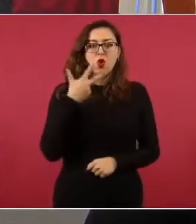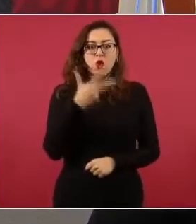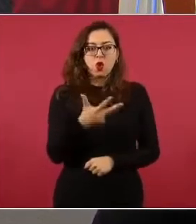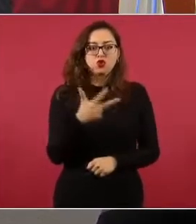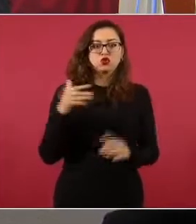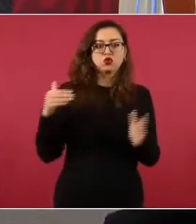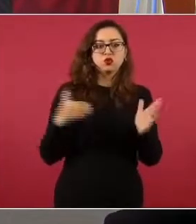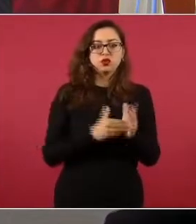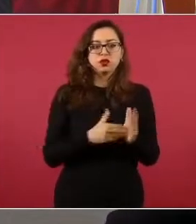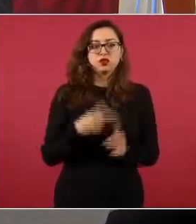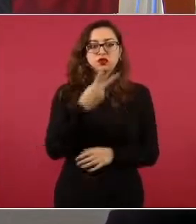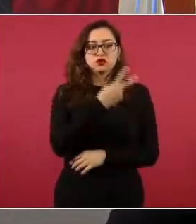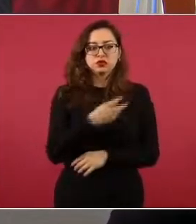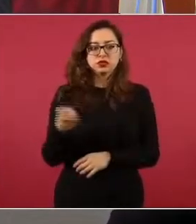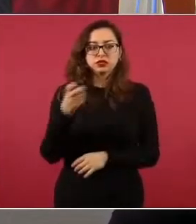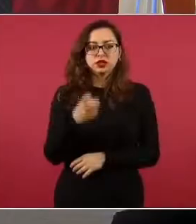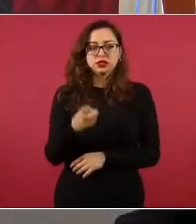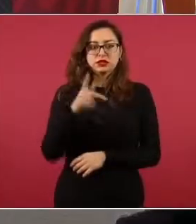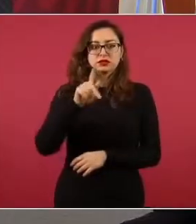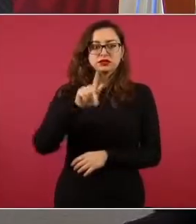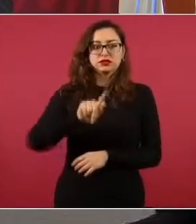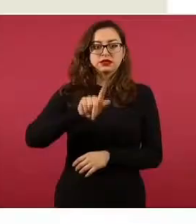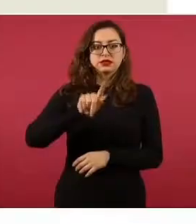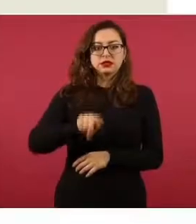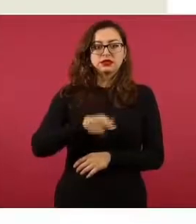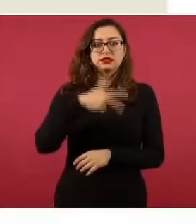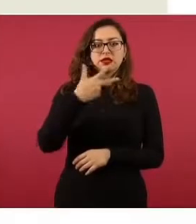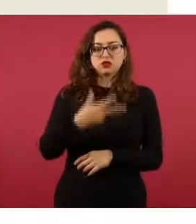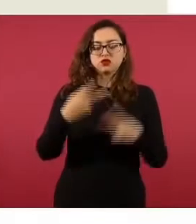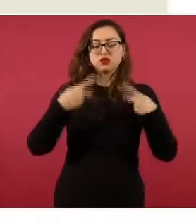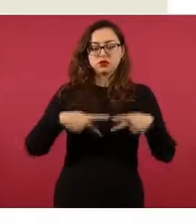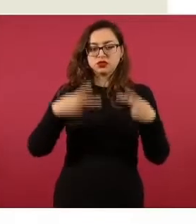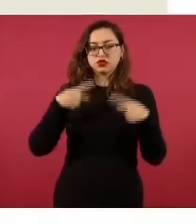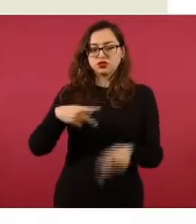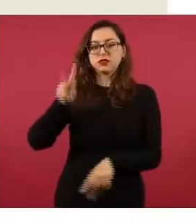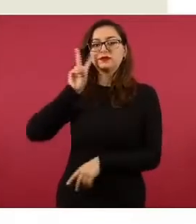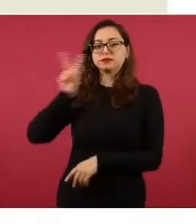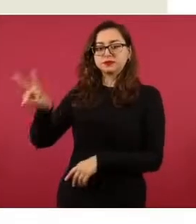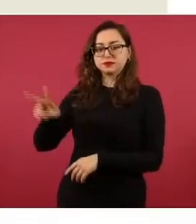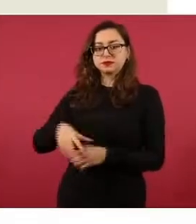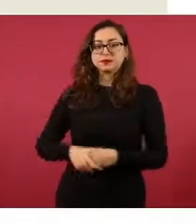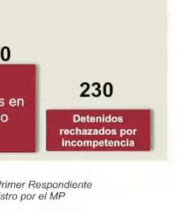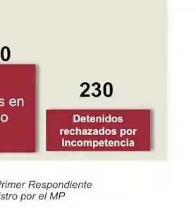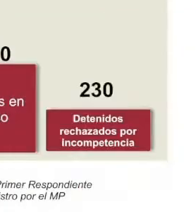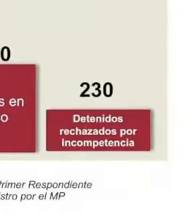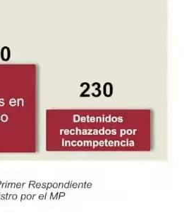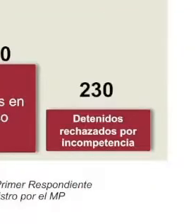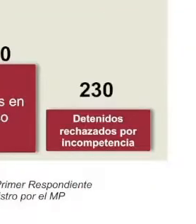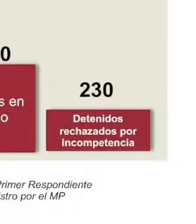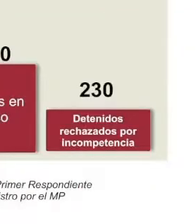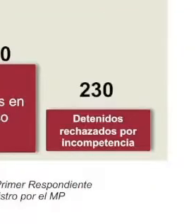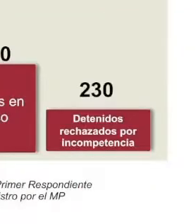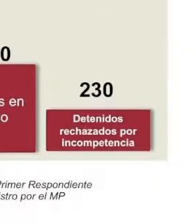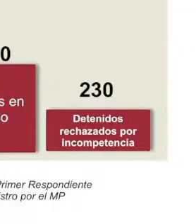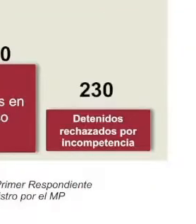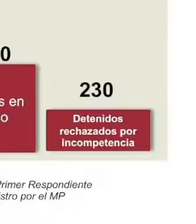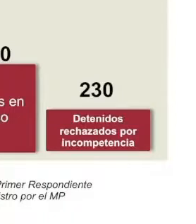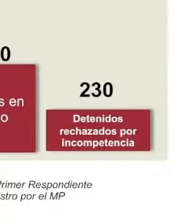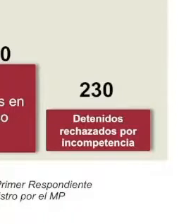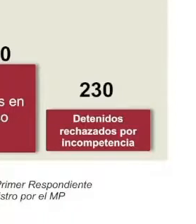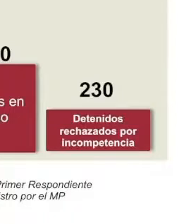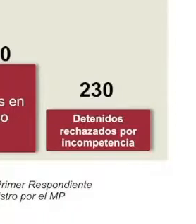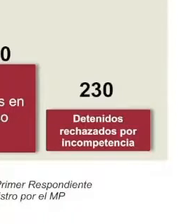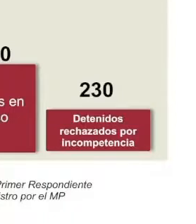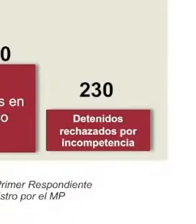8,278 personas por delitos del fuero común y federal, de las cuales, una vez de hacer la